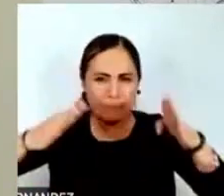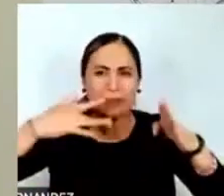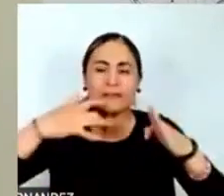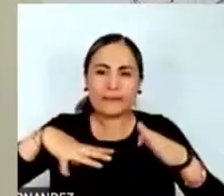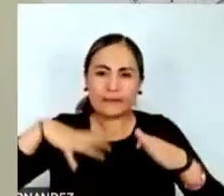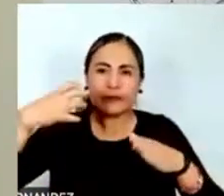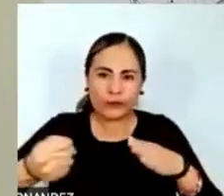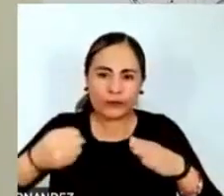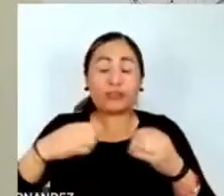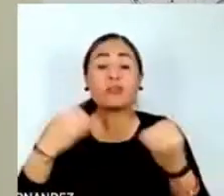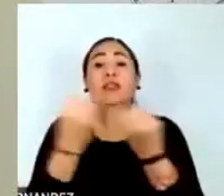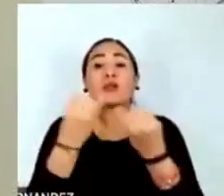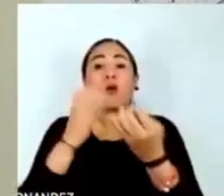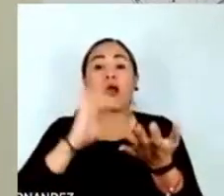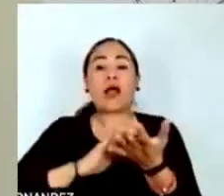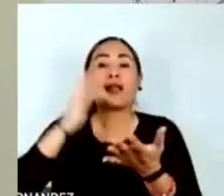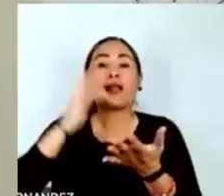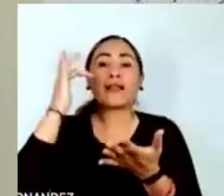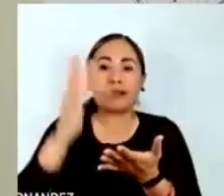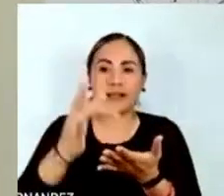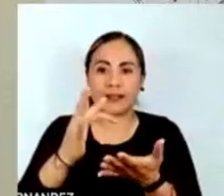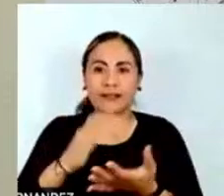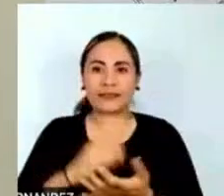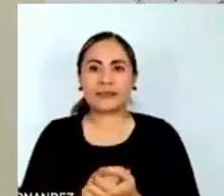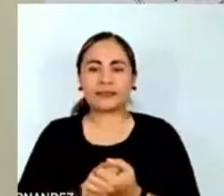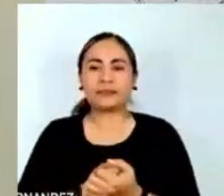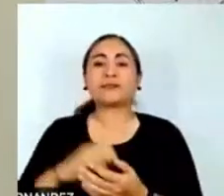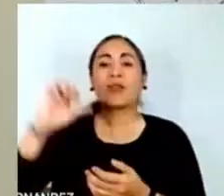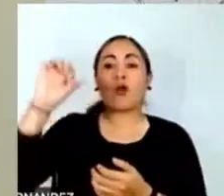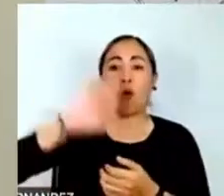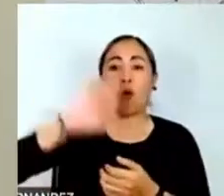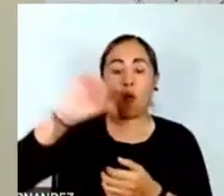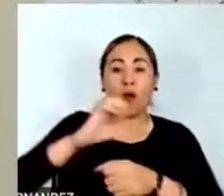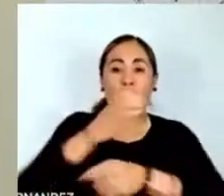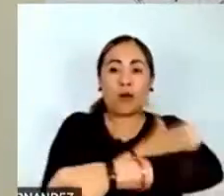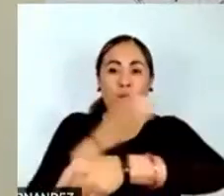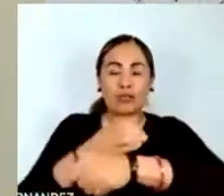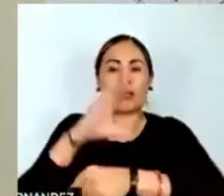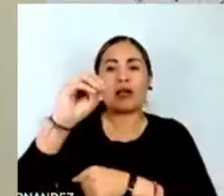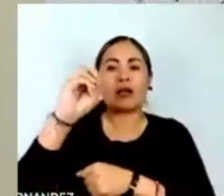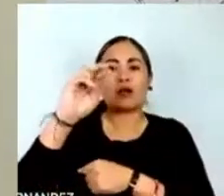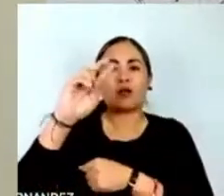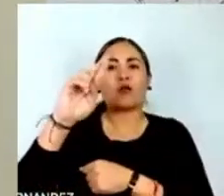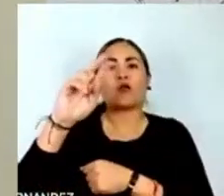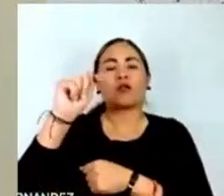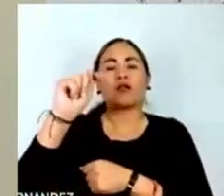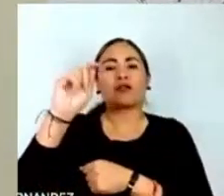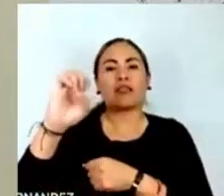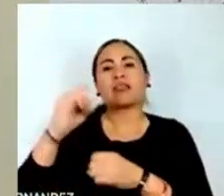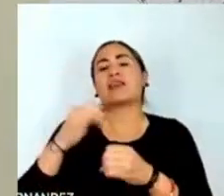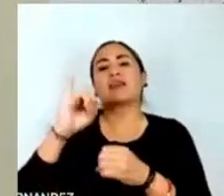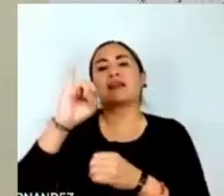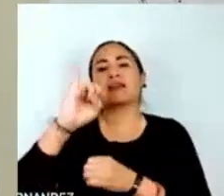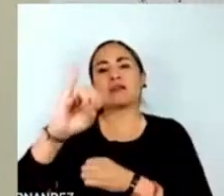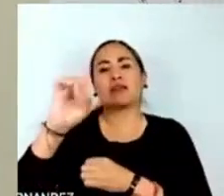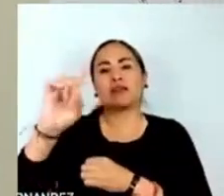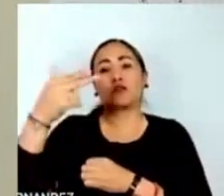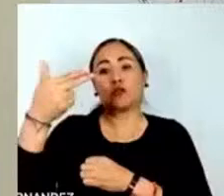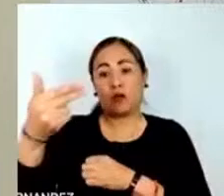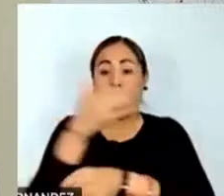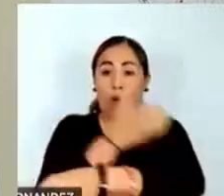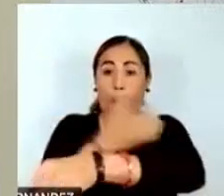también a quienes nos acompañan de la Corte Interamericana o nos han acompañado estos días. Ha sido un verdadero honor